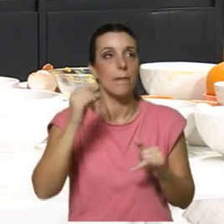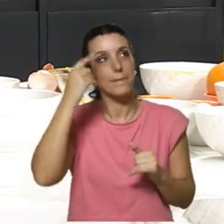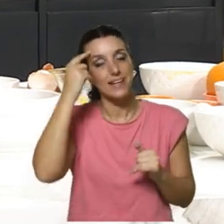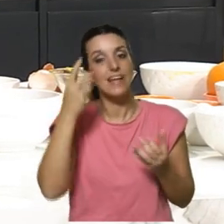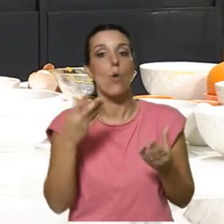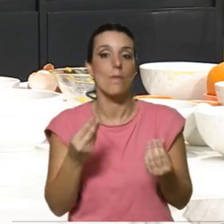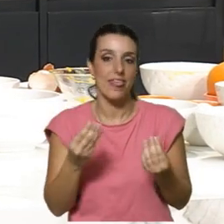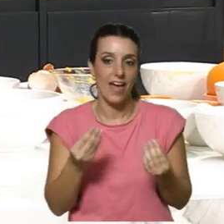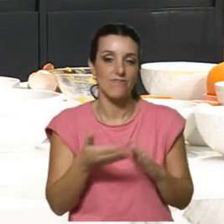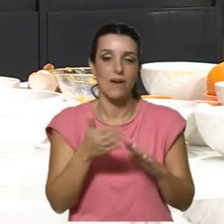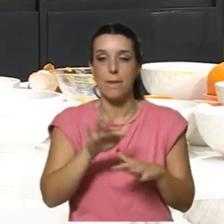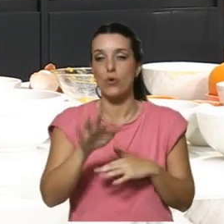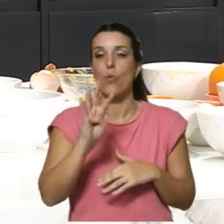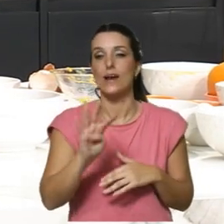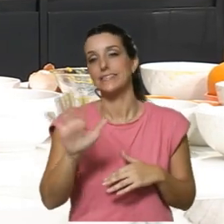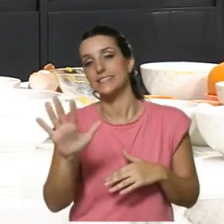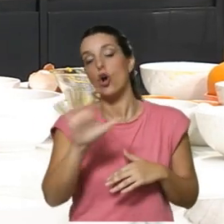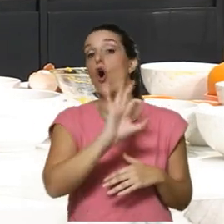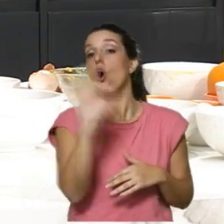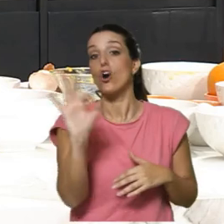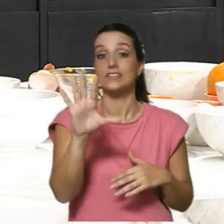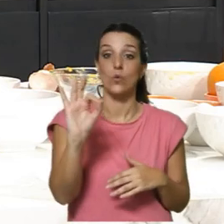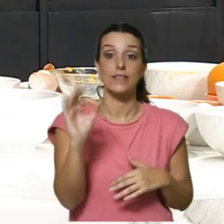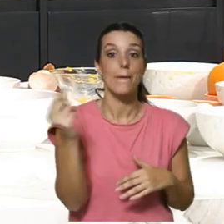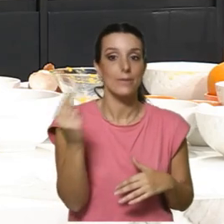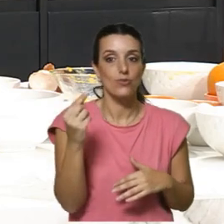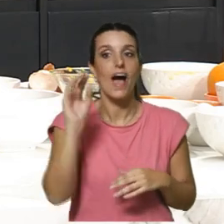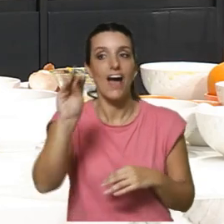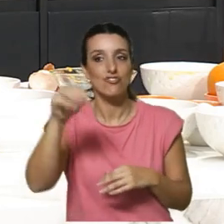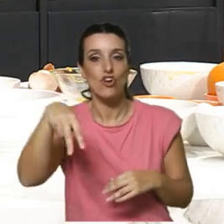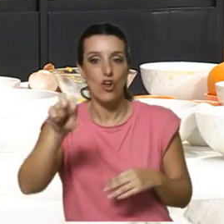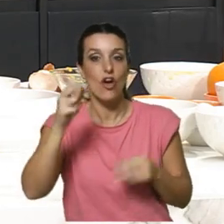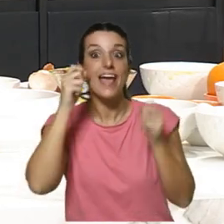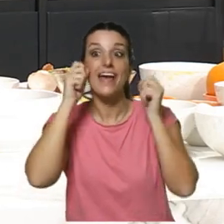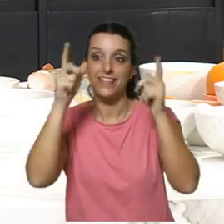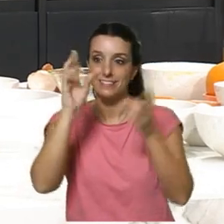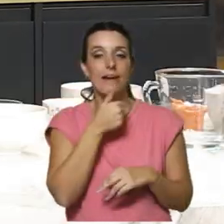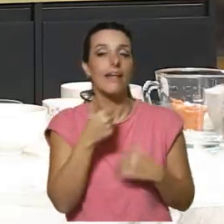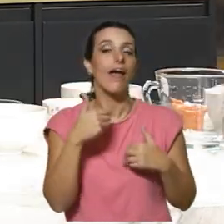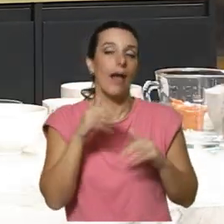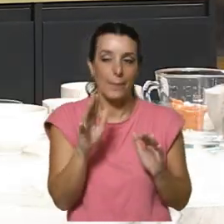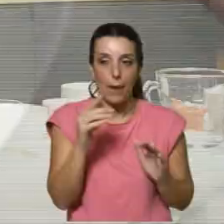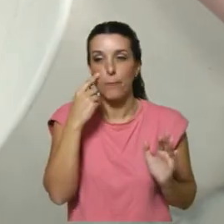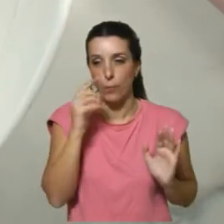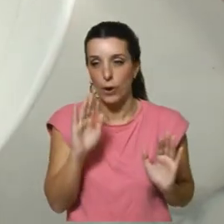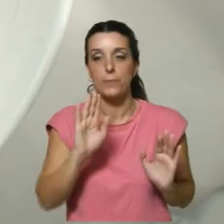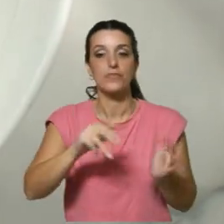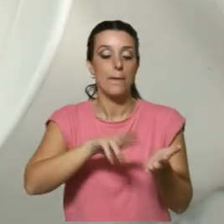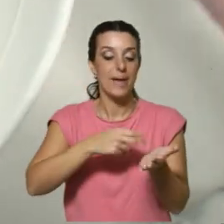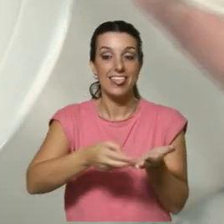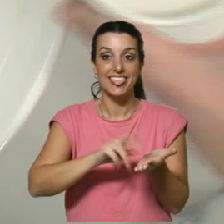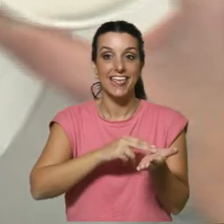húmedo y te va a llevar como unos 45, 50 minutos. Yo le digo a Noé porque ella está muy atenta hoy. ¿Está? Ya, tengo acá manteca